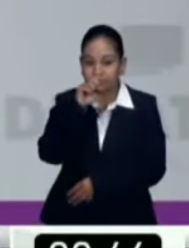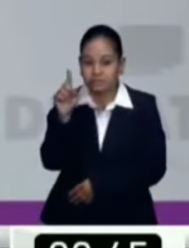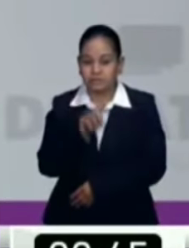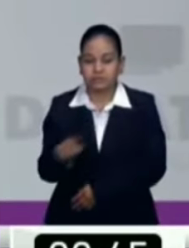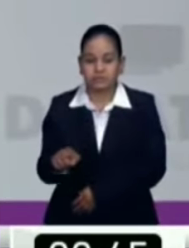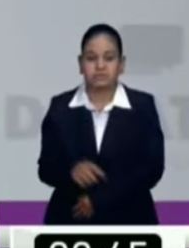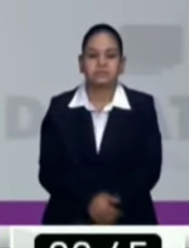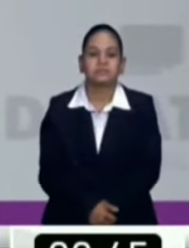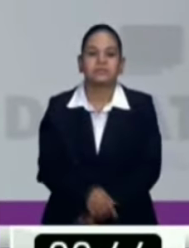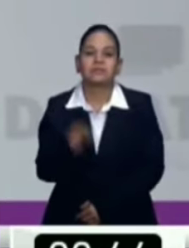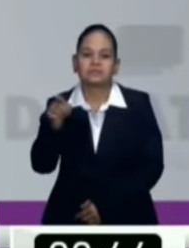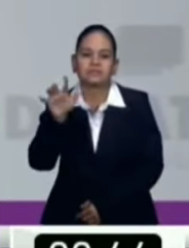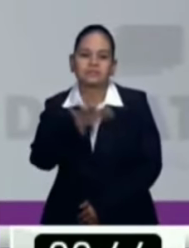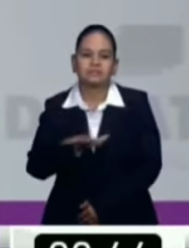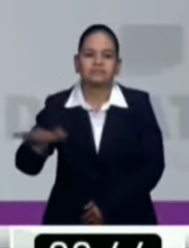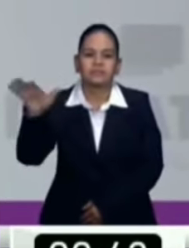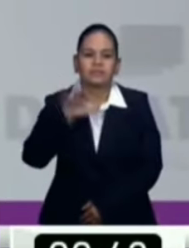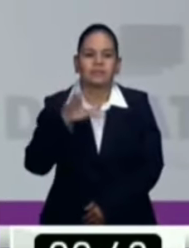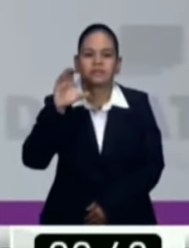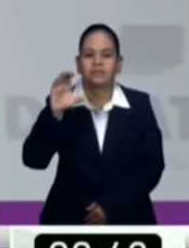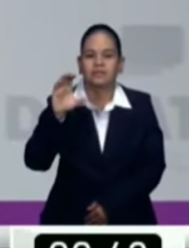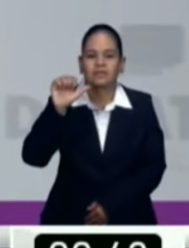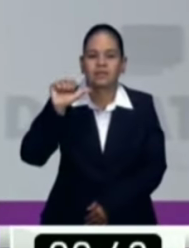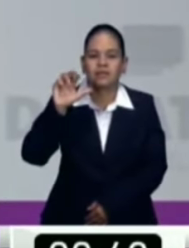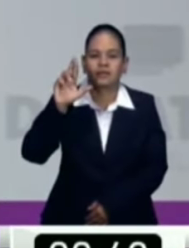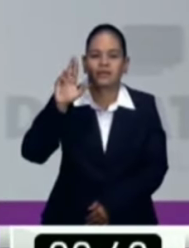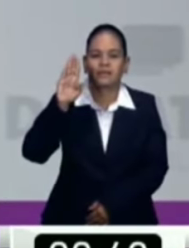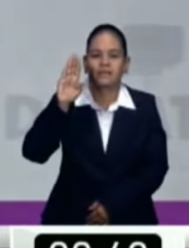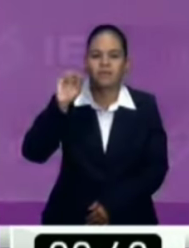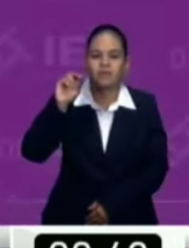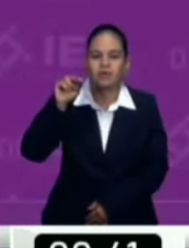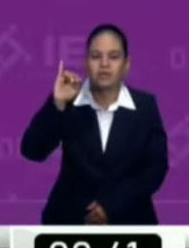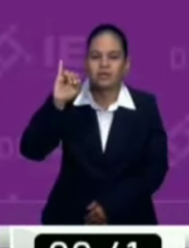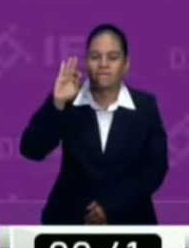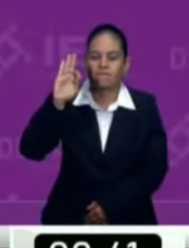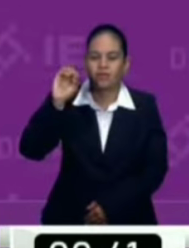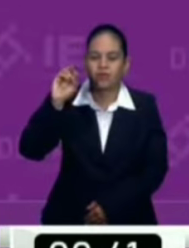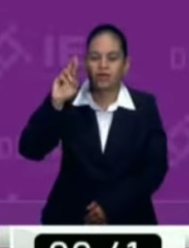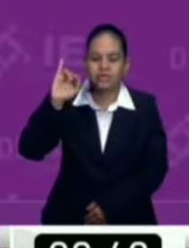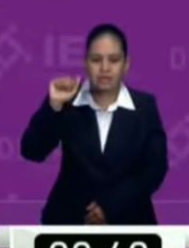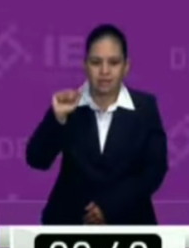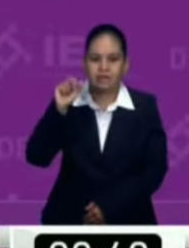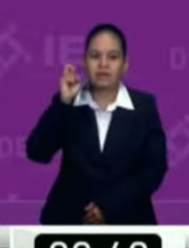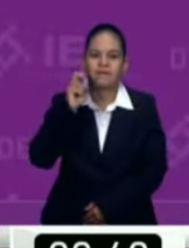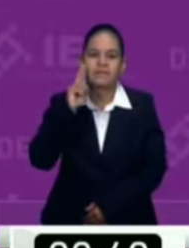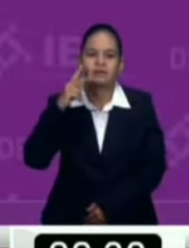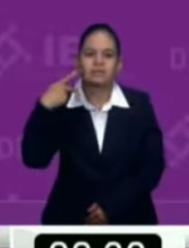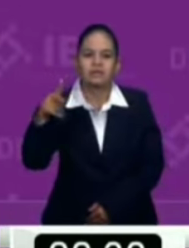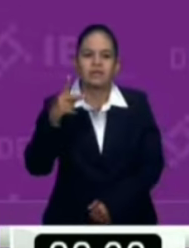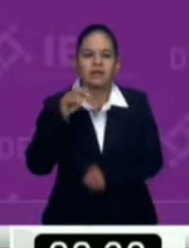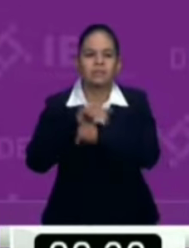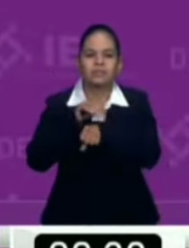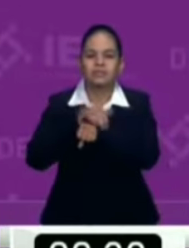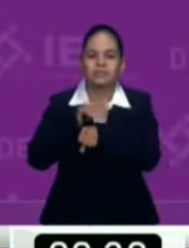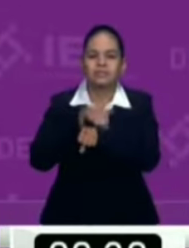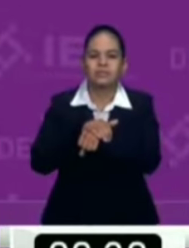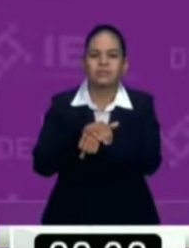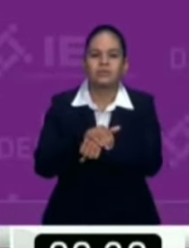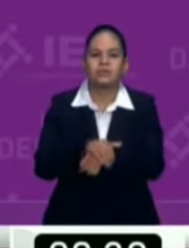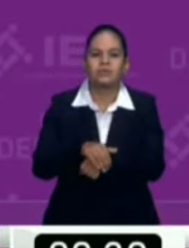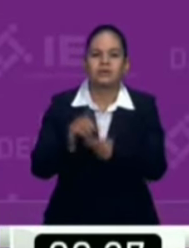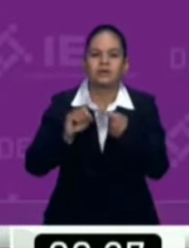relación con Gerardo Covarrubias, hábleme de su relación con Reynold Bermea, que fueron los